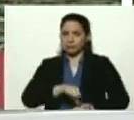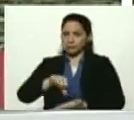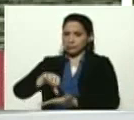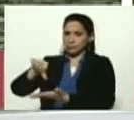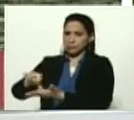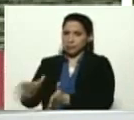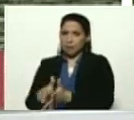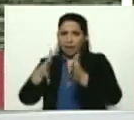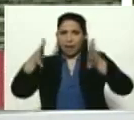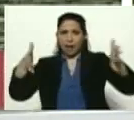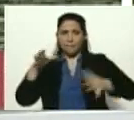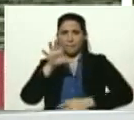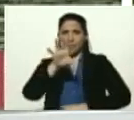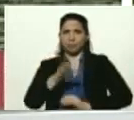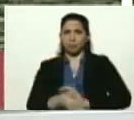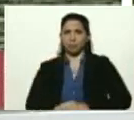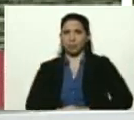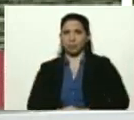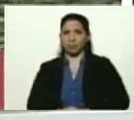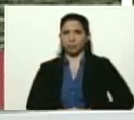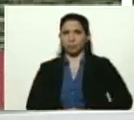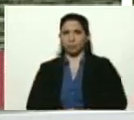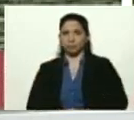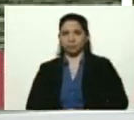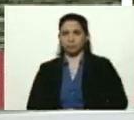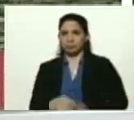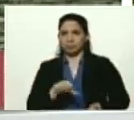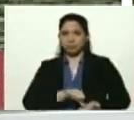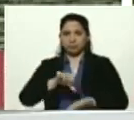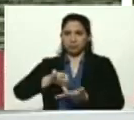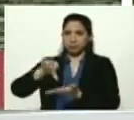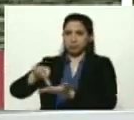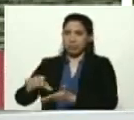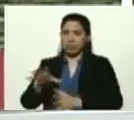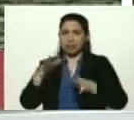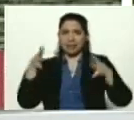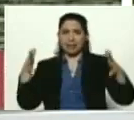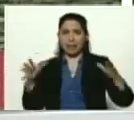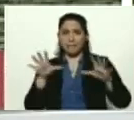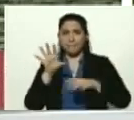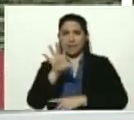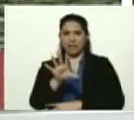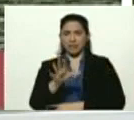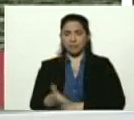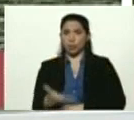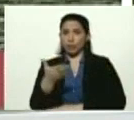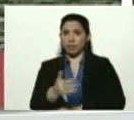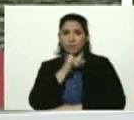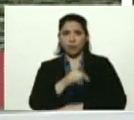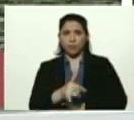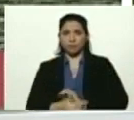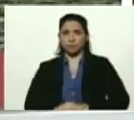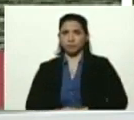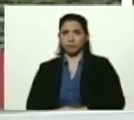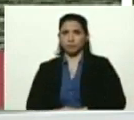grandes del país. En ciudades grandes del país. Esto es muy importante.